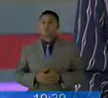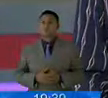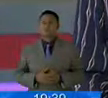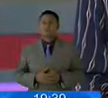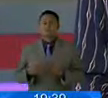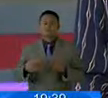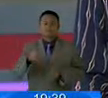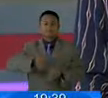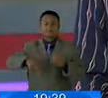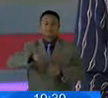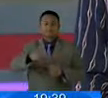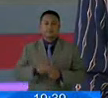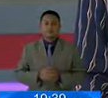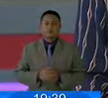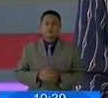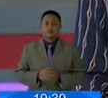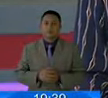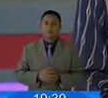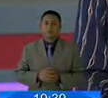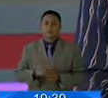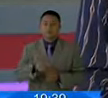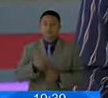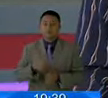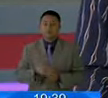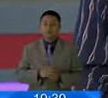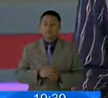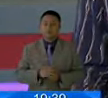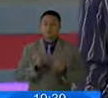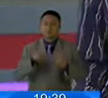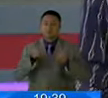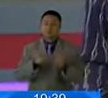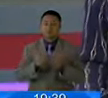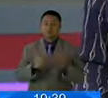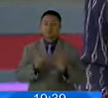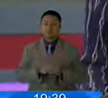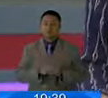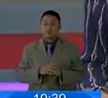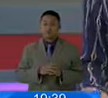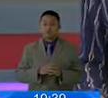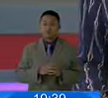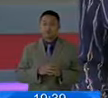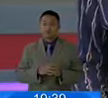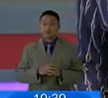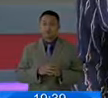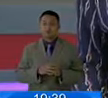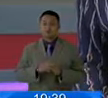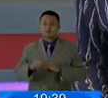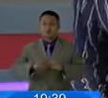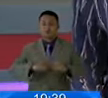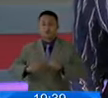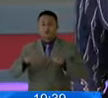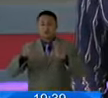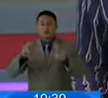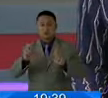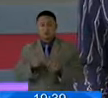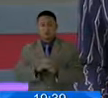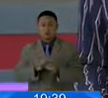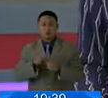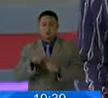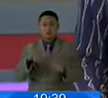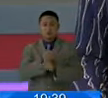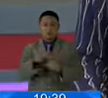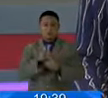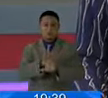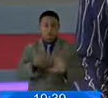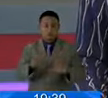Estamos de vuelta, amigos, y cada vez son los movimientos más y las acciones en contra de la violencia de género en nuestro país. Existe